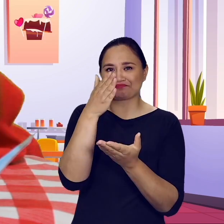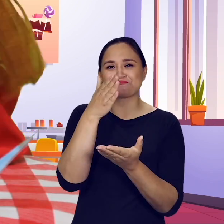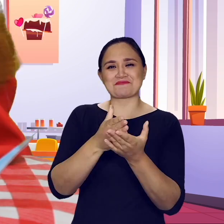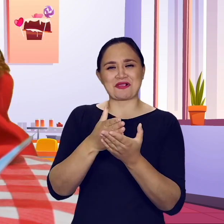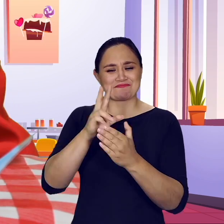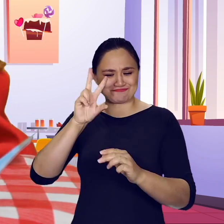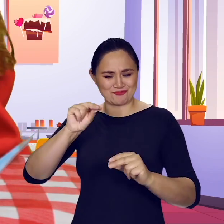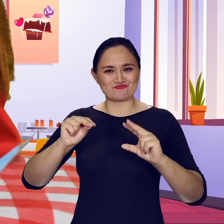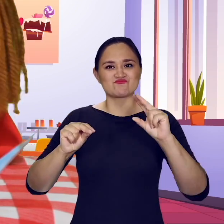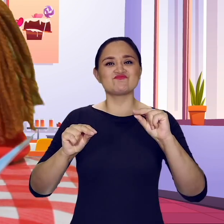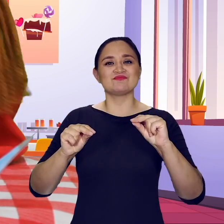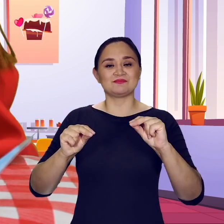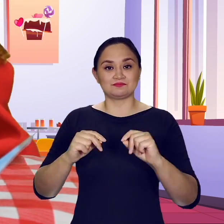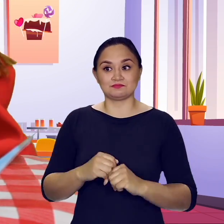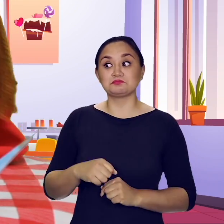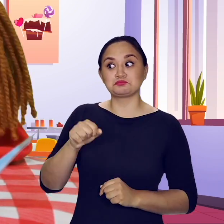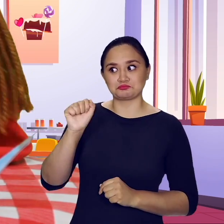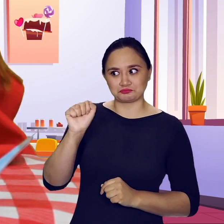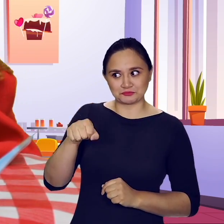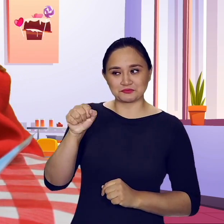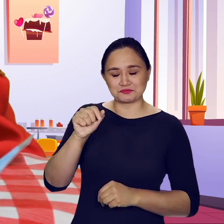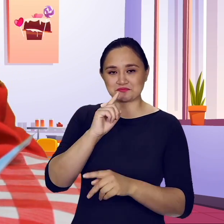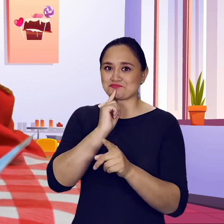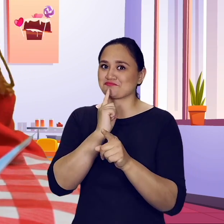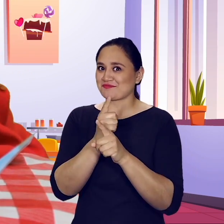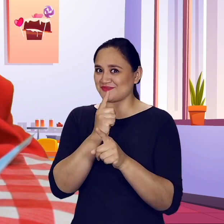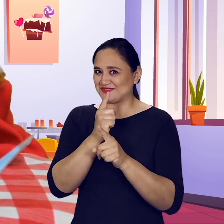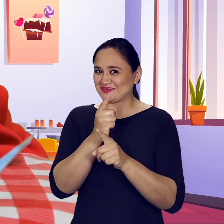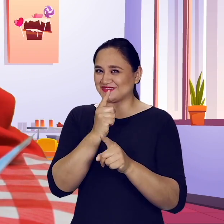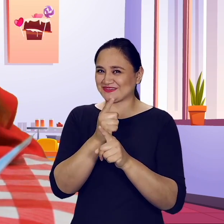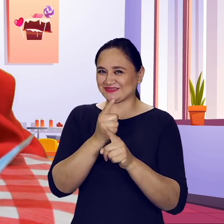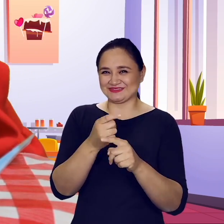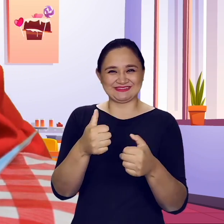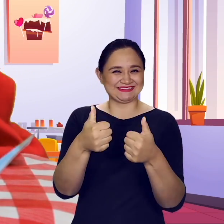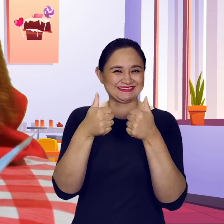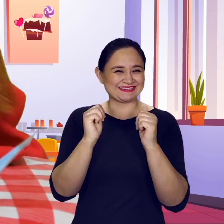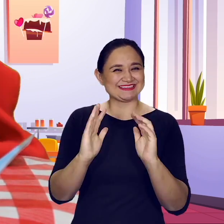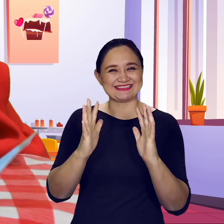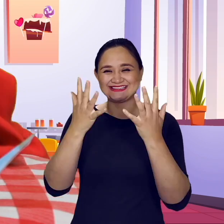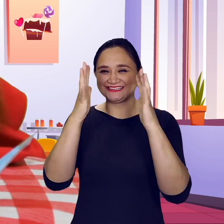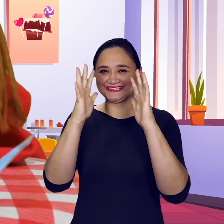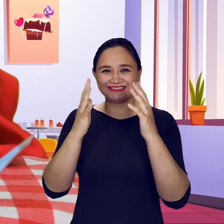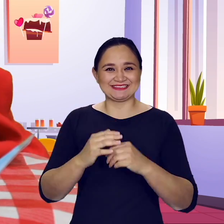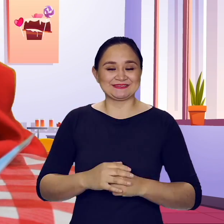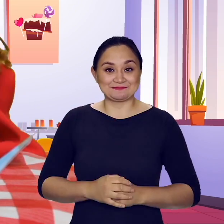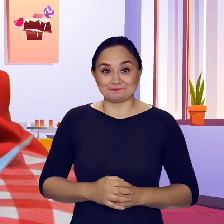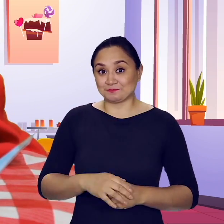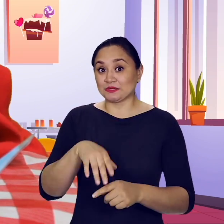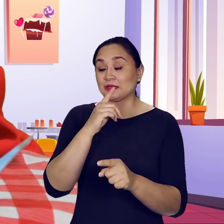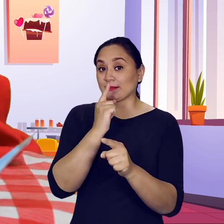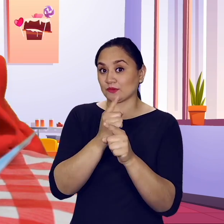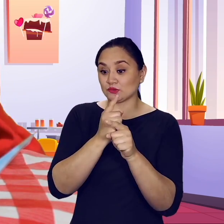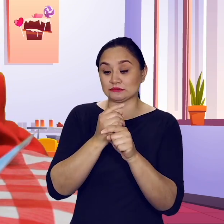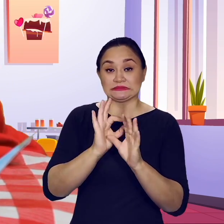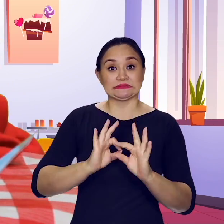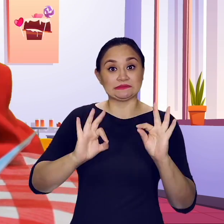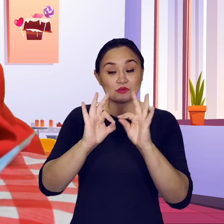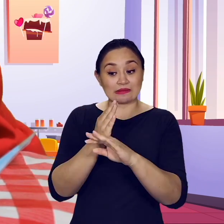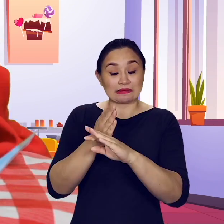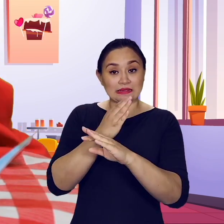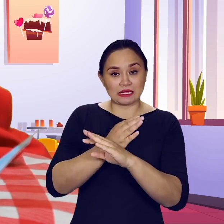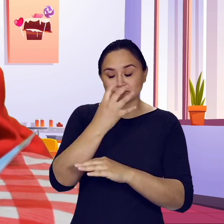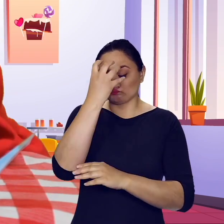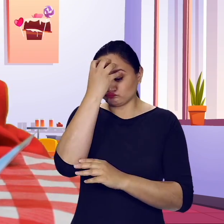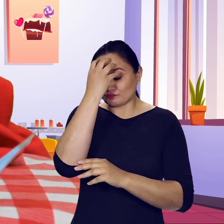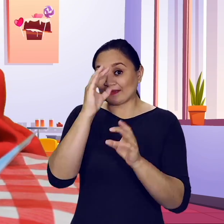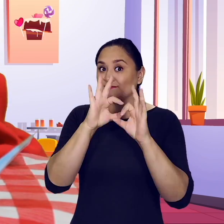acto de violencia? Sí, es verdad. ¡Qué bien, Claudia! Por eso debemos